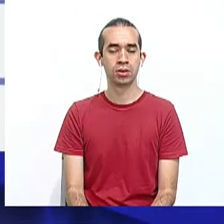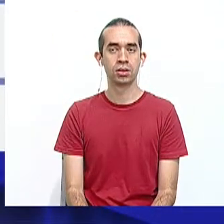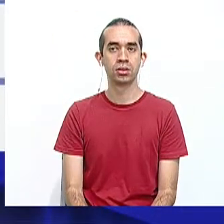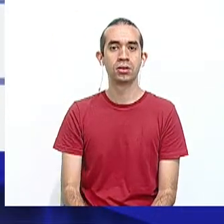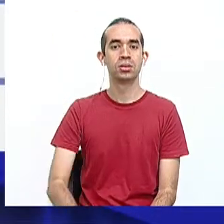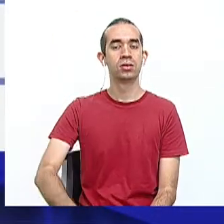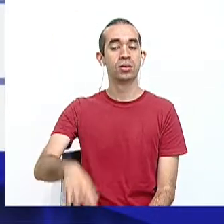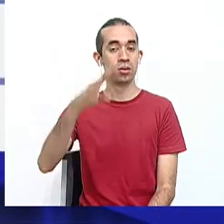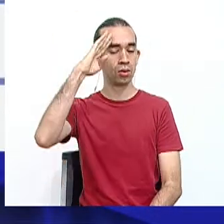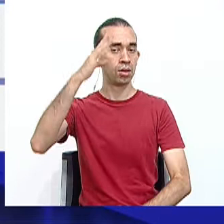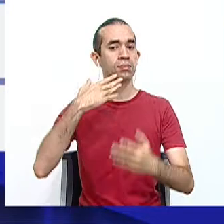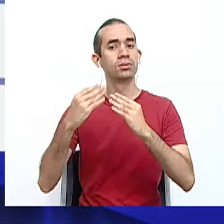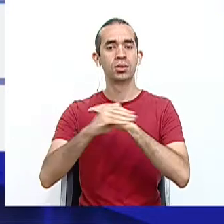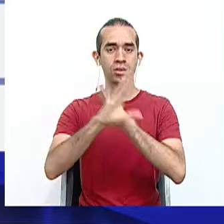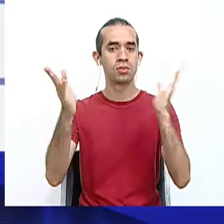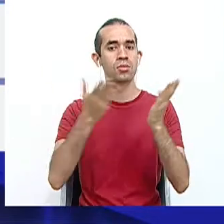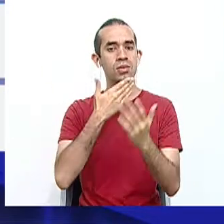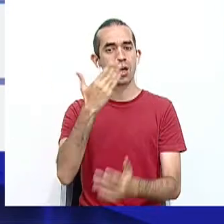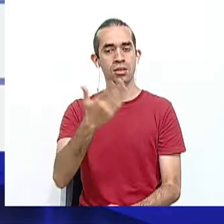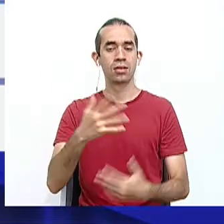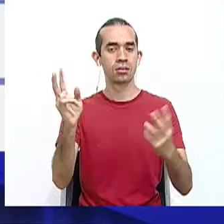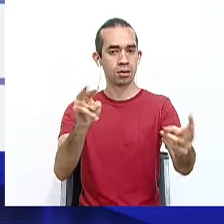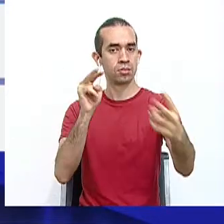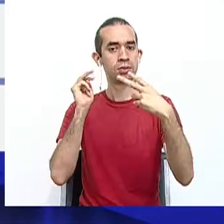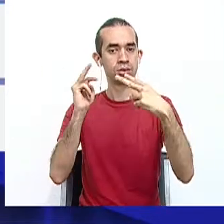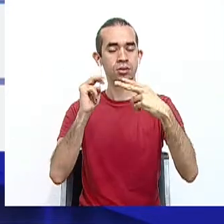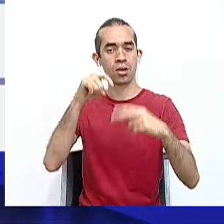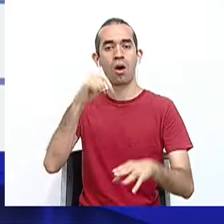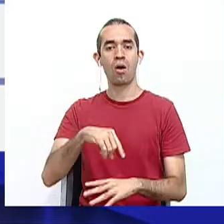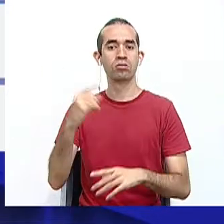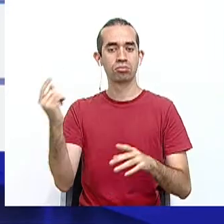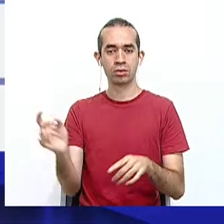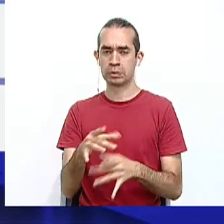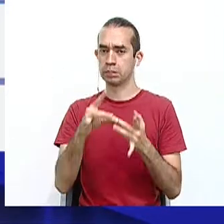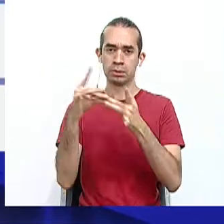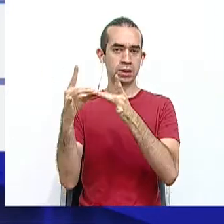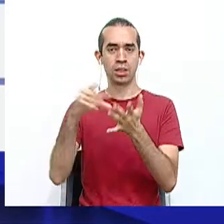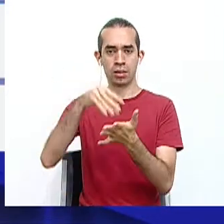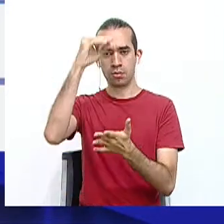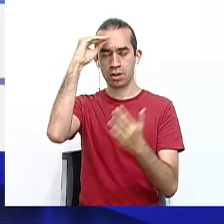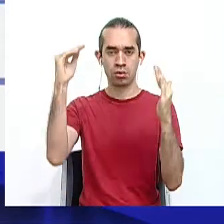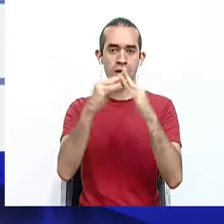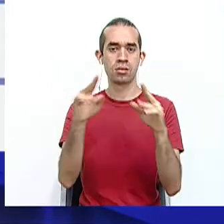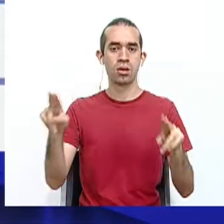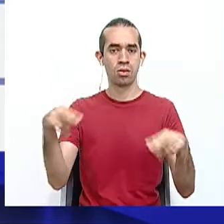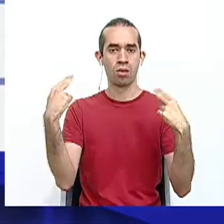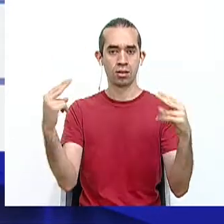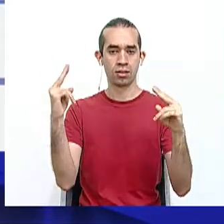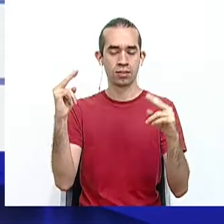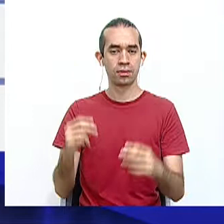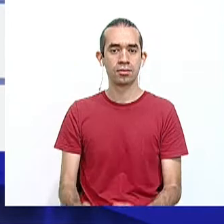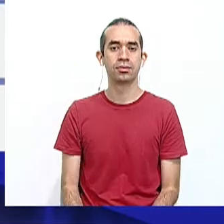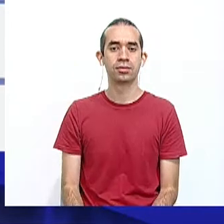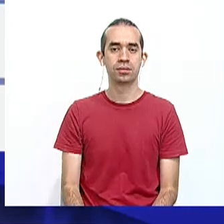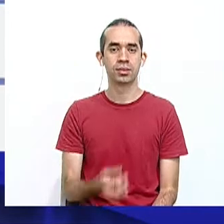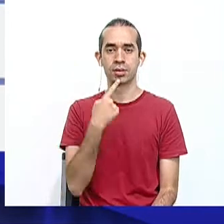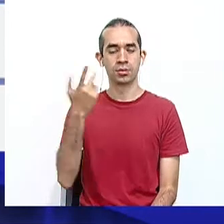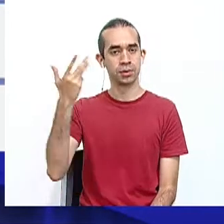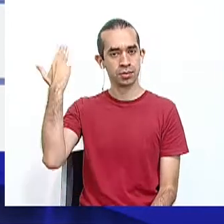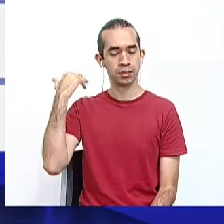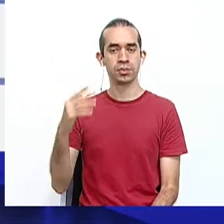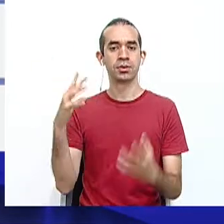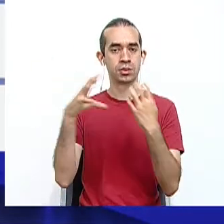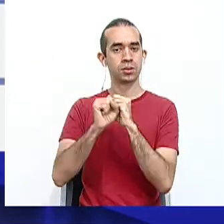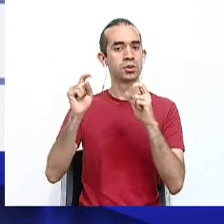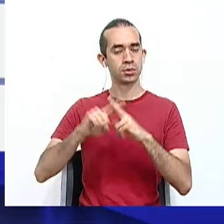Hola, muy buenos días y muchísimas gracias por acompañarnos en esta edición especial de Aprendo en Casa Noticias. Como le mencionamos en el